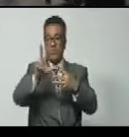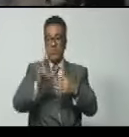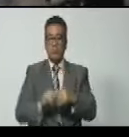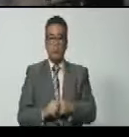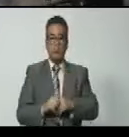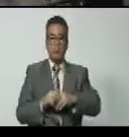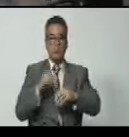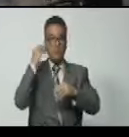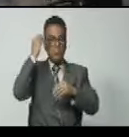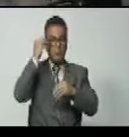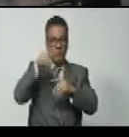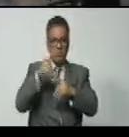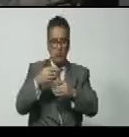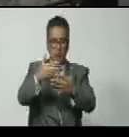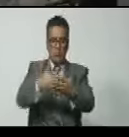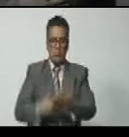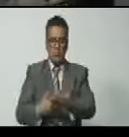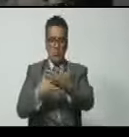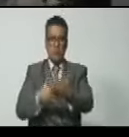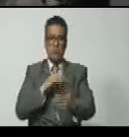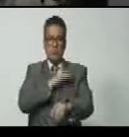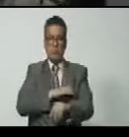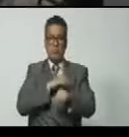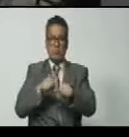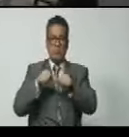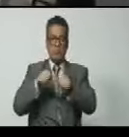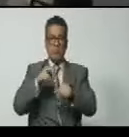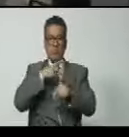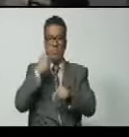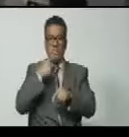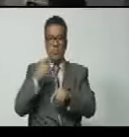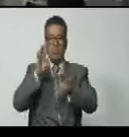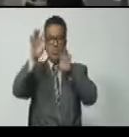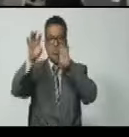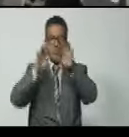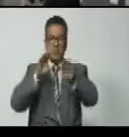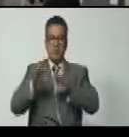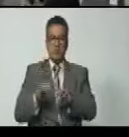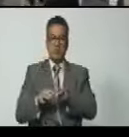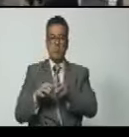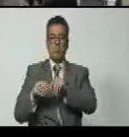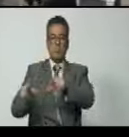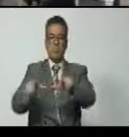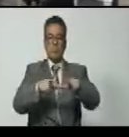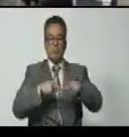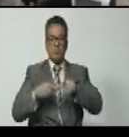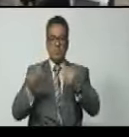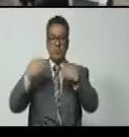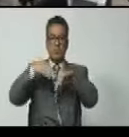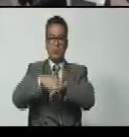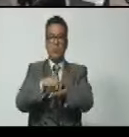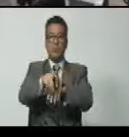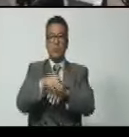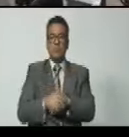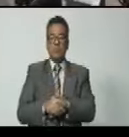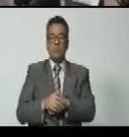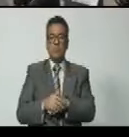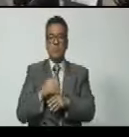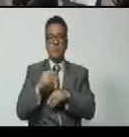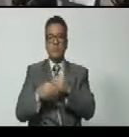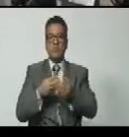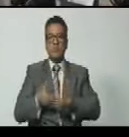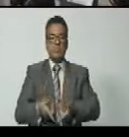tres. Considerar el informe presentado por la Comisión Permanente Política Exterior, Soberanía e Integración, mediante el